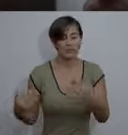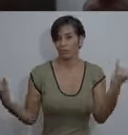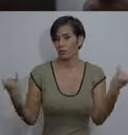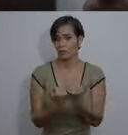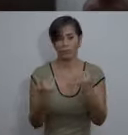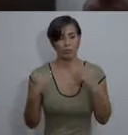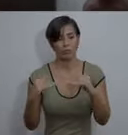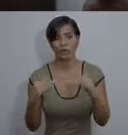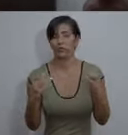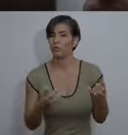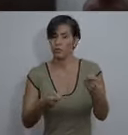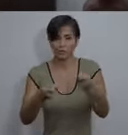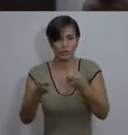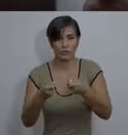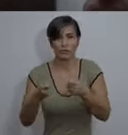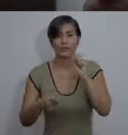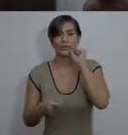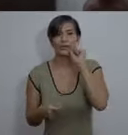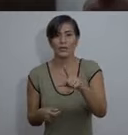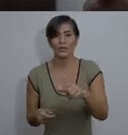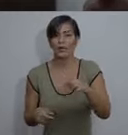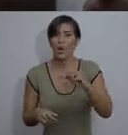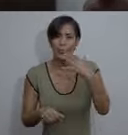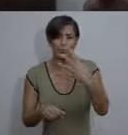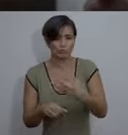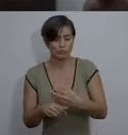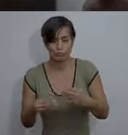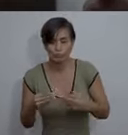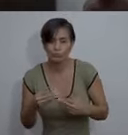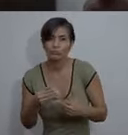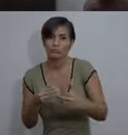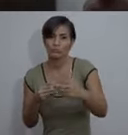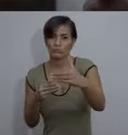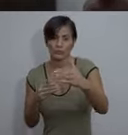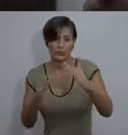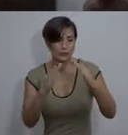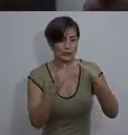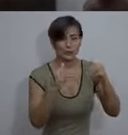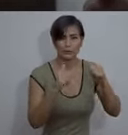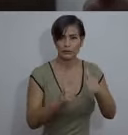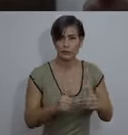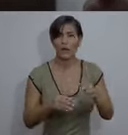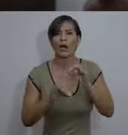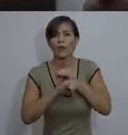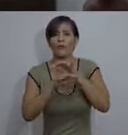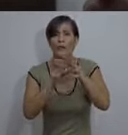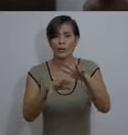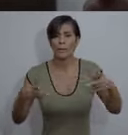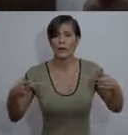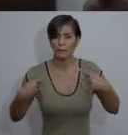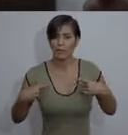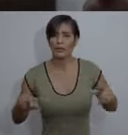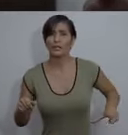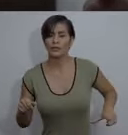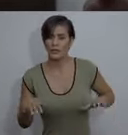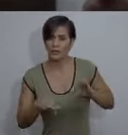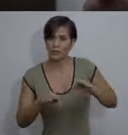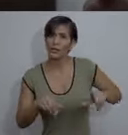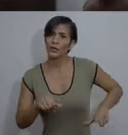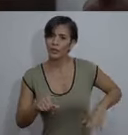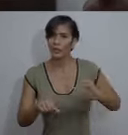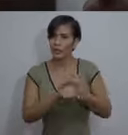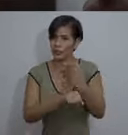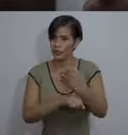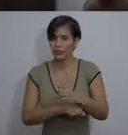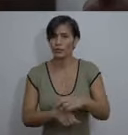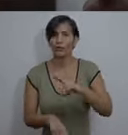operativas en su oportunidad anunciaremos si se extiende el periodo de resguardo mi ciliar yo para los servidores públicos estatales